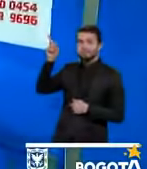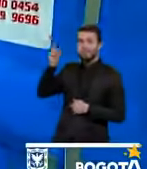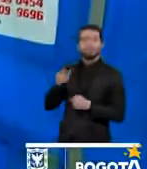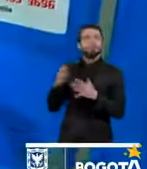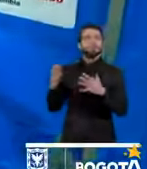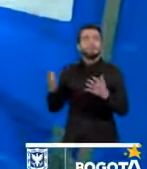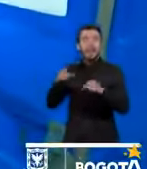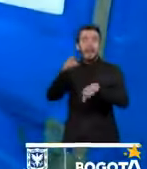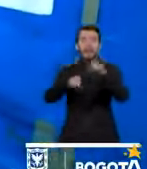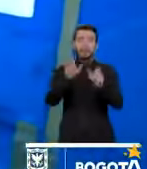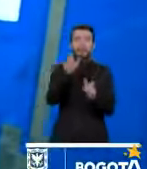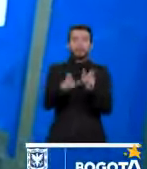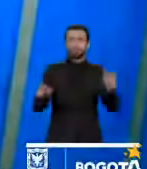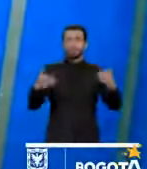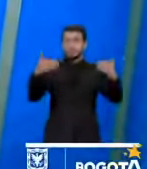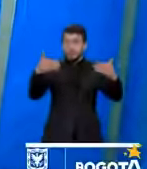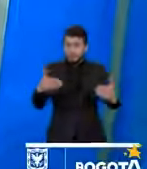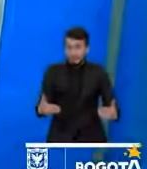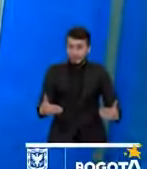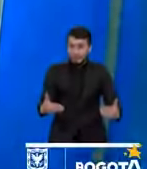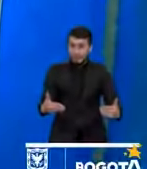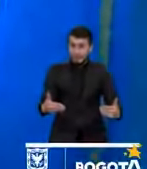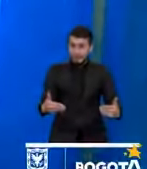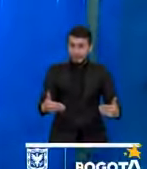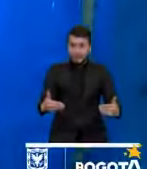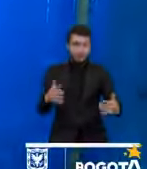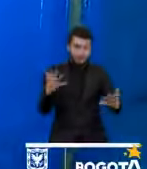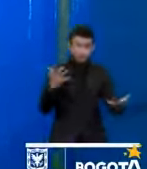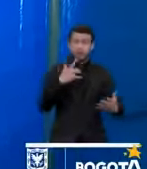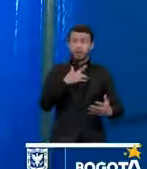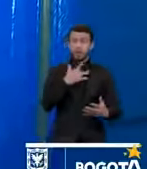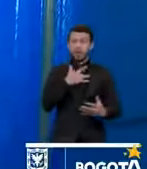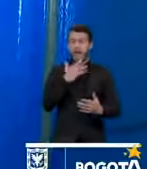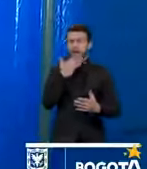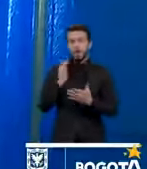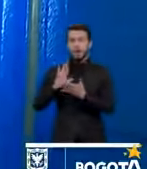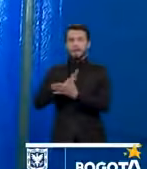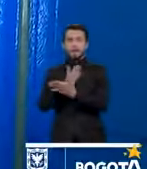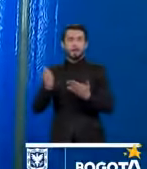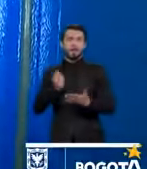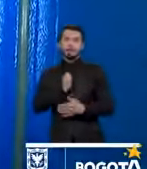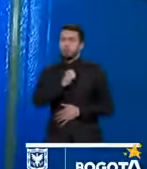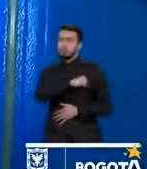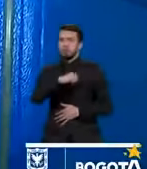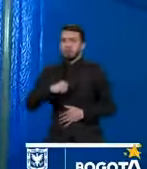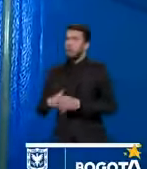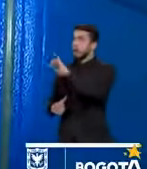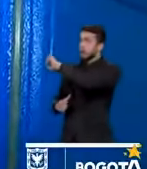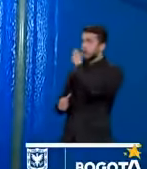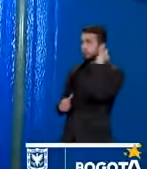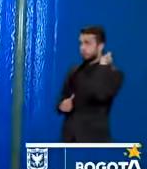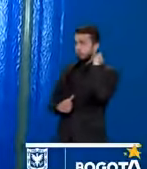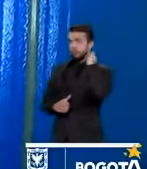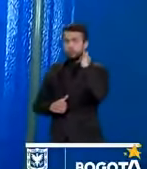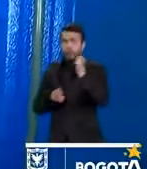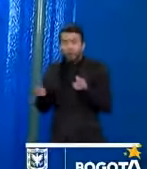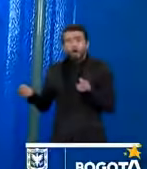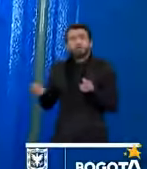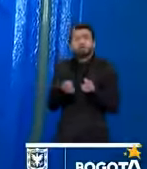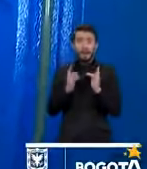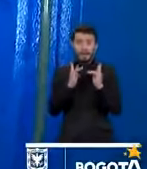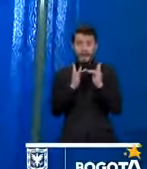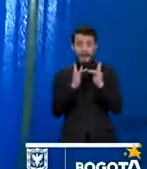pacientes con discapacidad, para dejarles su espacio aparte. Espacio aparte, muy cerca de las camas. Entonces,